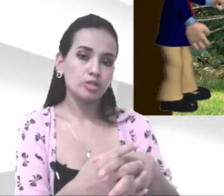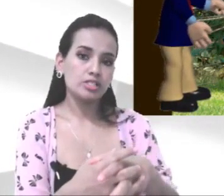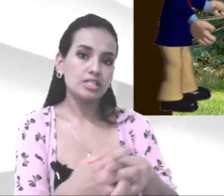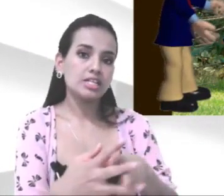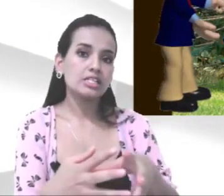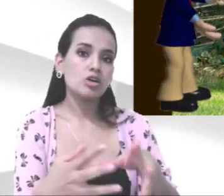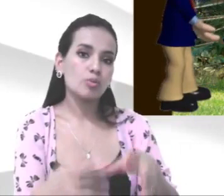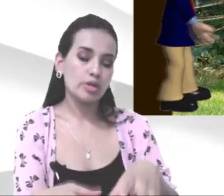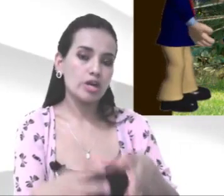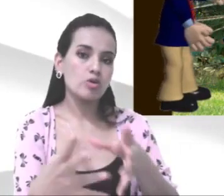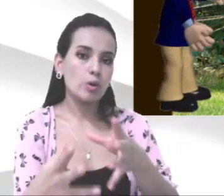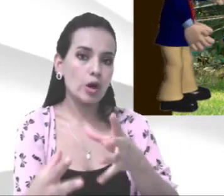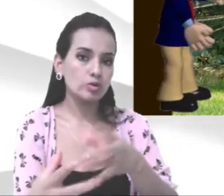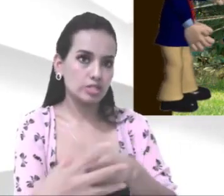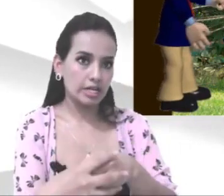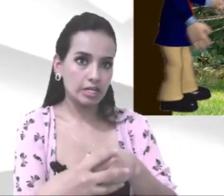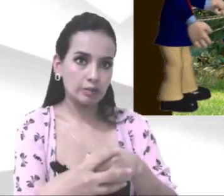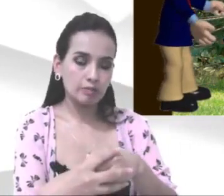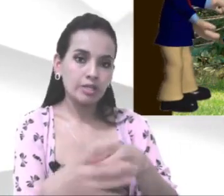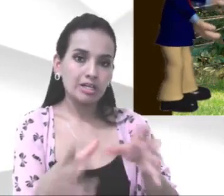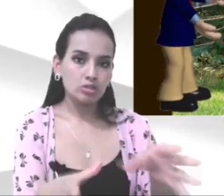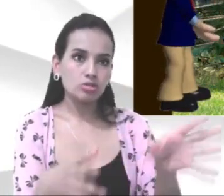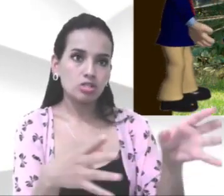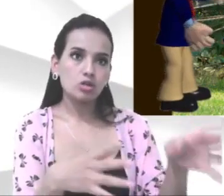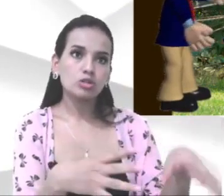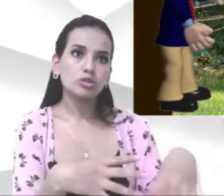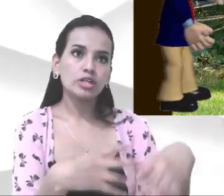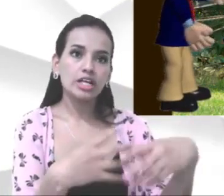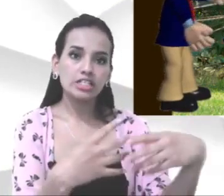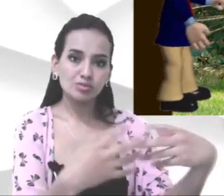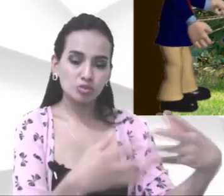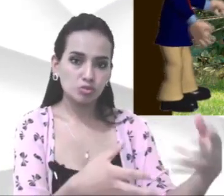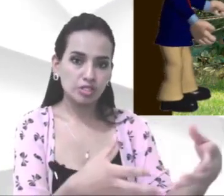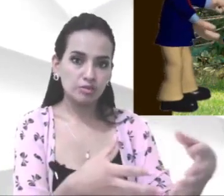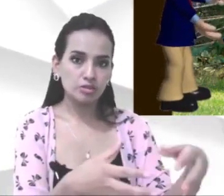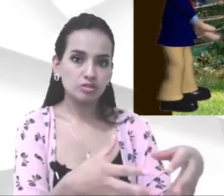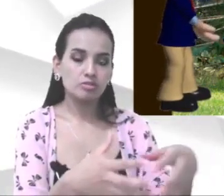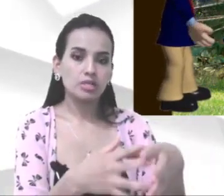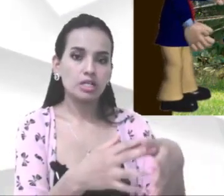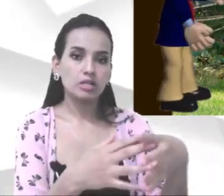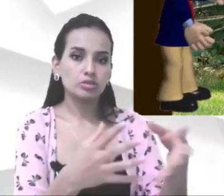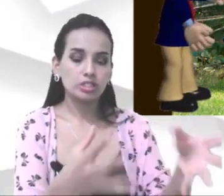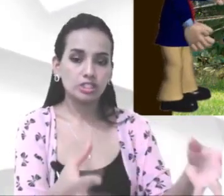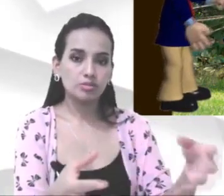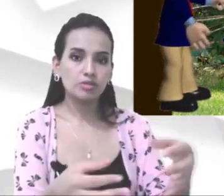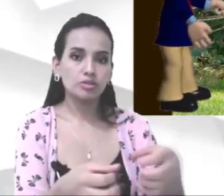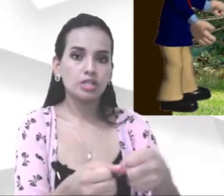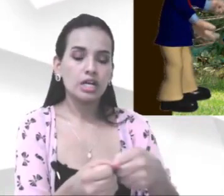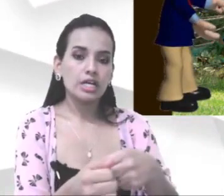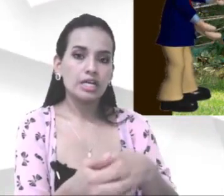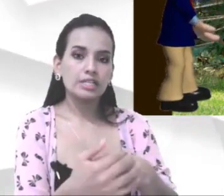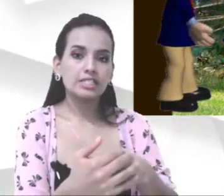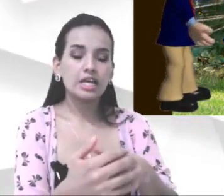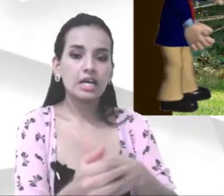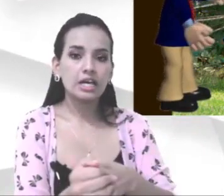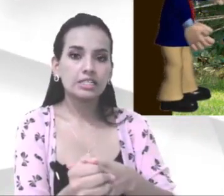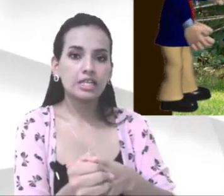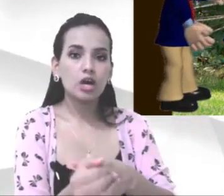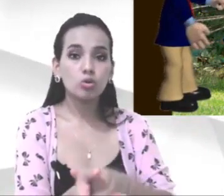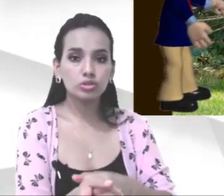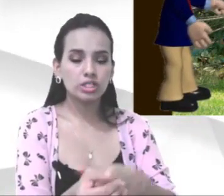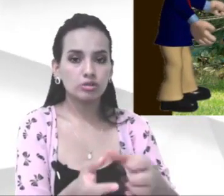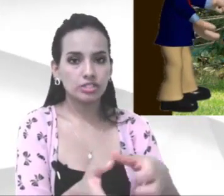podríamos decir que es acomodar o ajustar algo entonces los organismos vivos a los seres vivos o sea